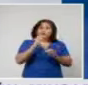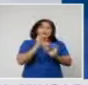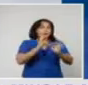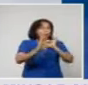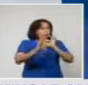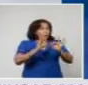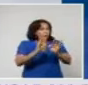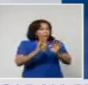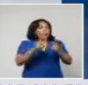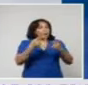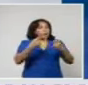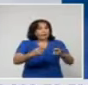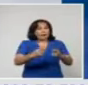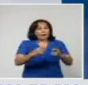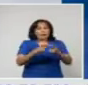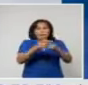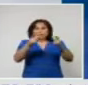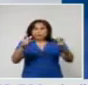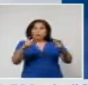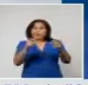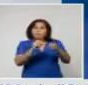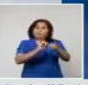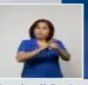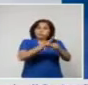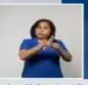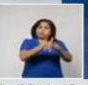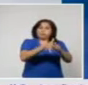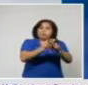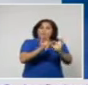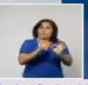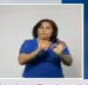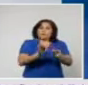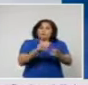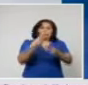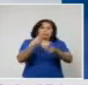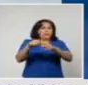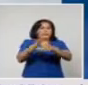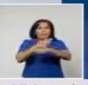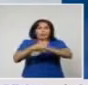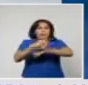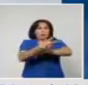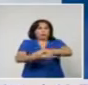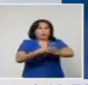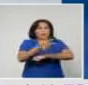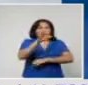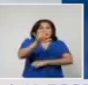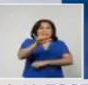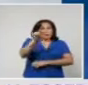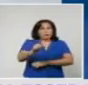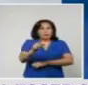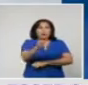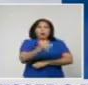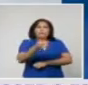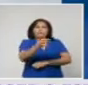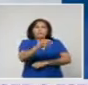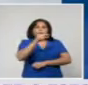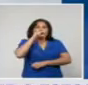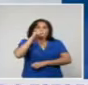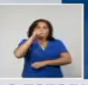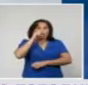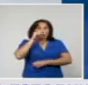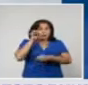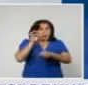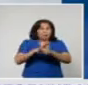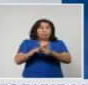mantiene una mayor tasa de incidencia en relación con el resto del país, 5 casos en el municipio de Bauta a partir del evento